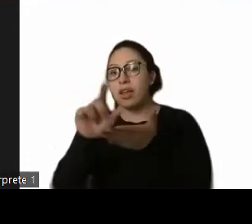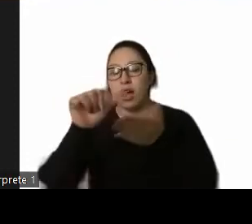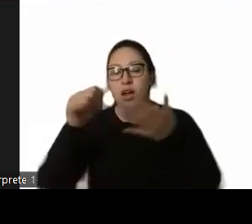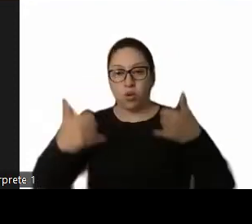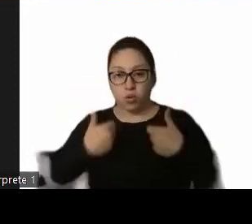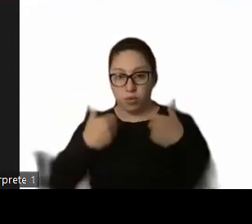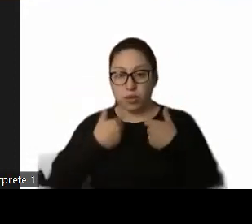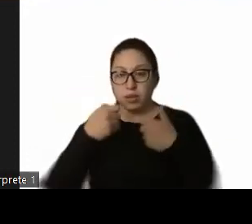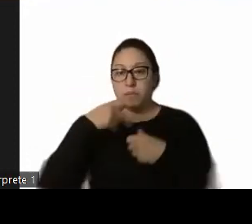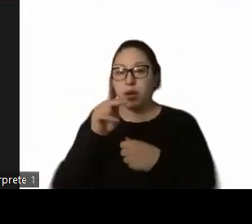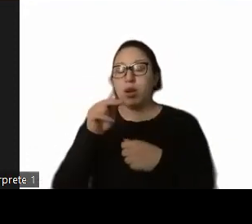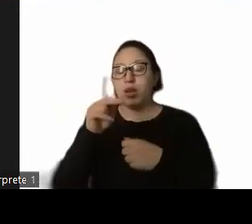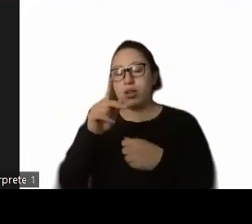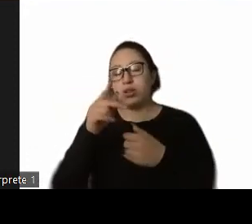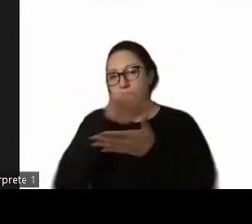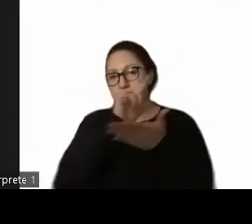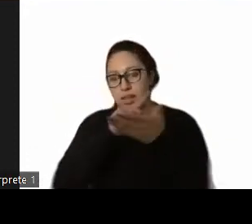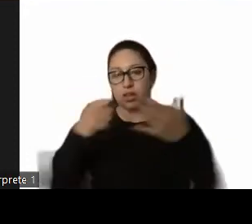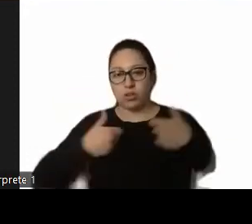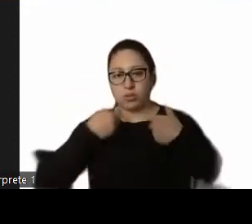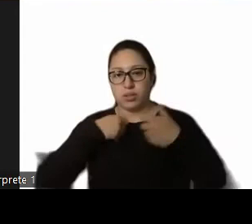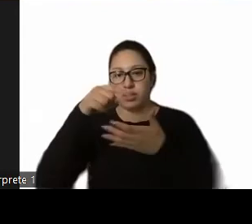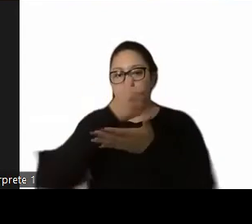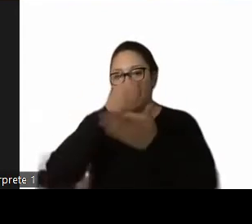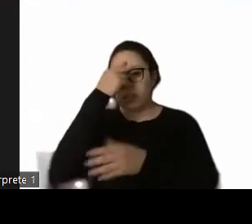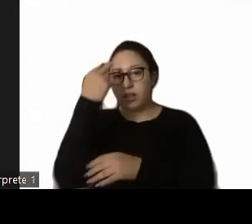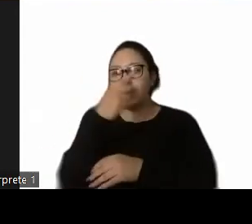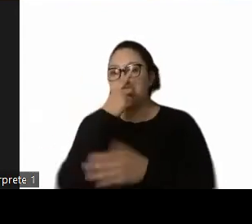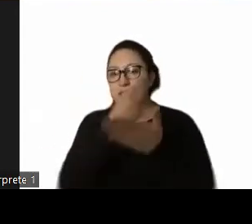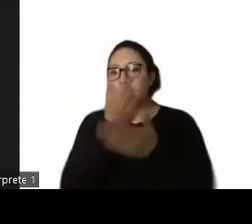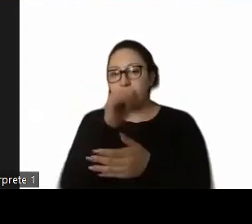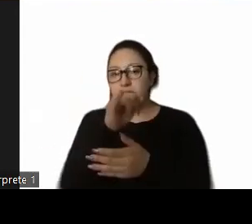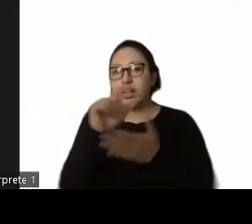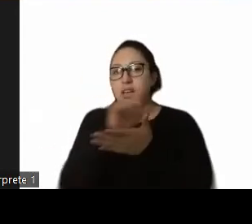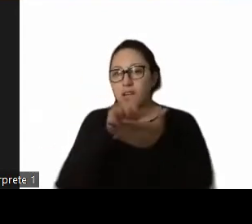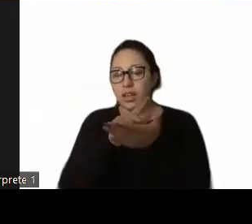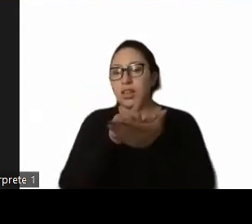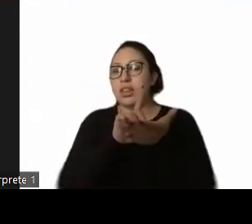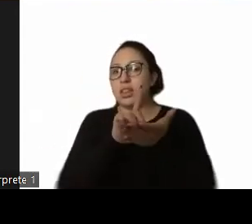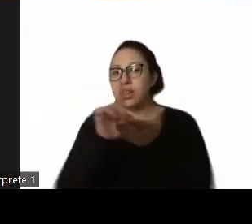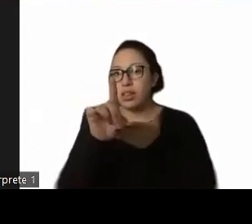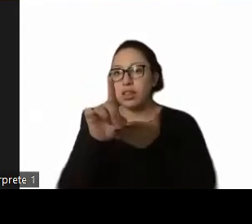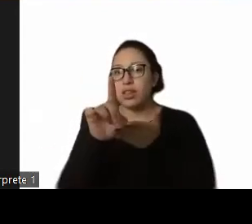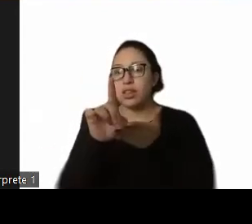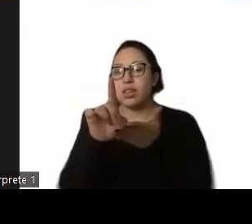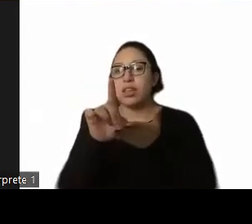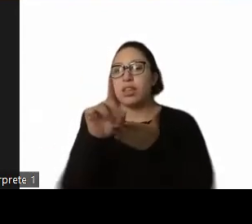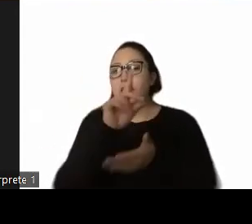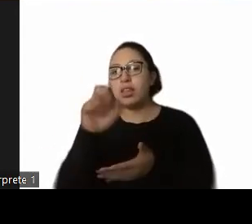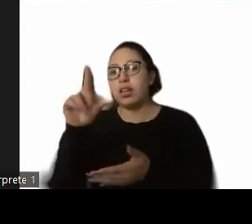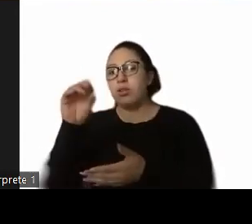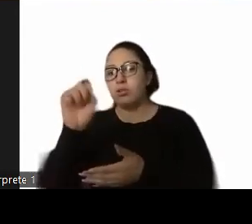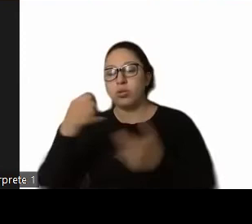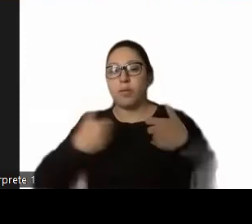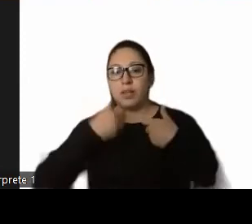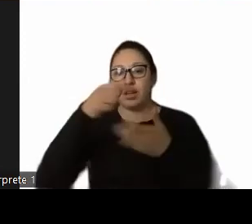los jóvenes en la Ciudad de México, así dice, ley de los derechos, ley de derechos de los jóvenes en la Ciudad de México, pero